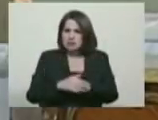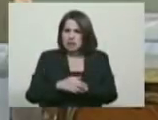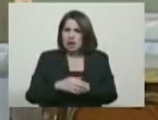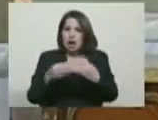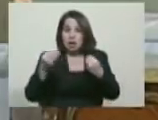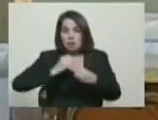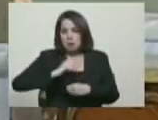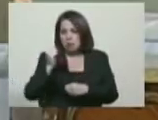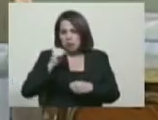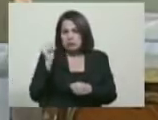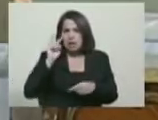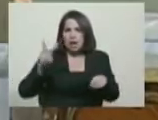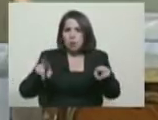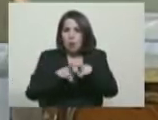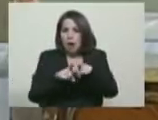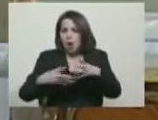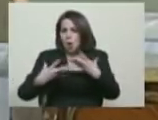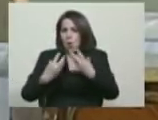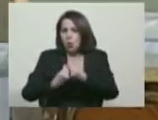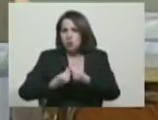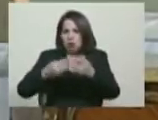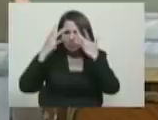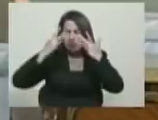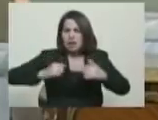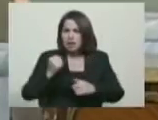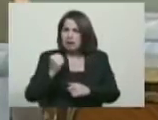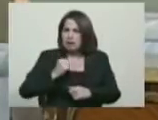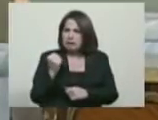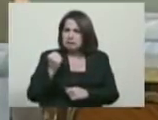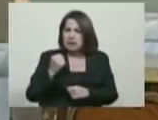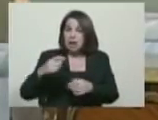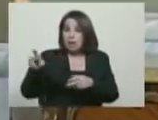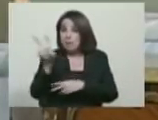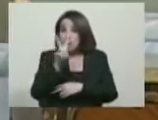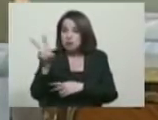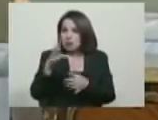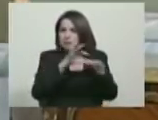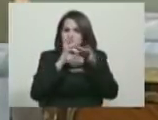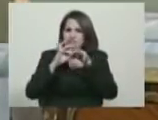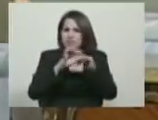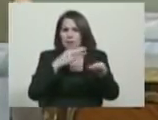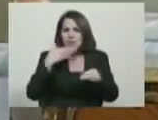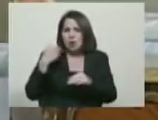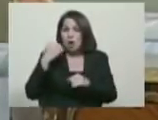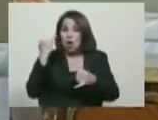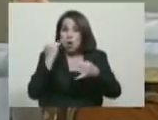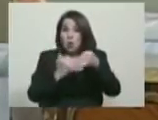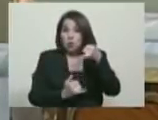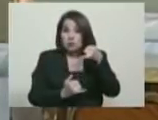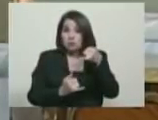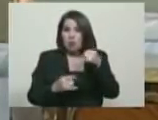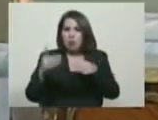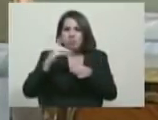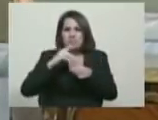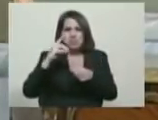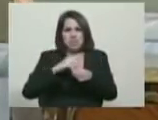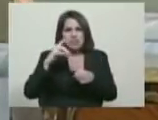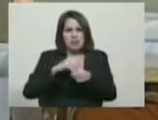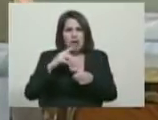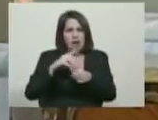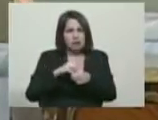el centro de inteligencia venezolana para estrechar, mejorar las últimas novedades, últimos datos, que va a ser